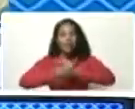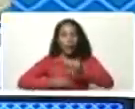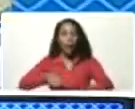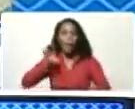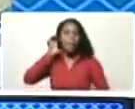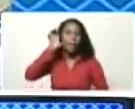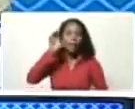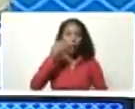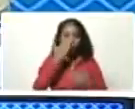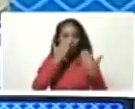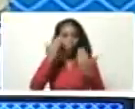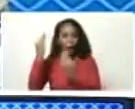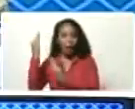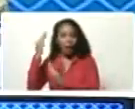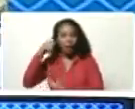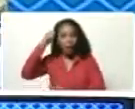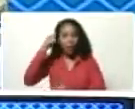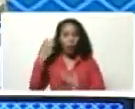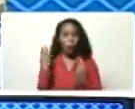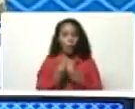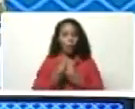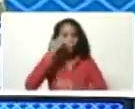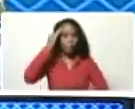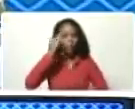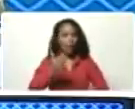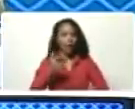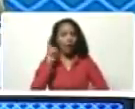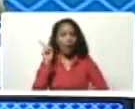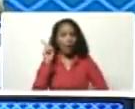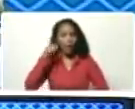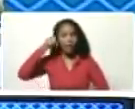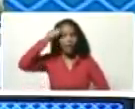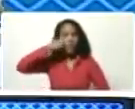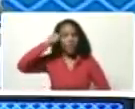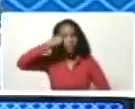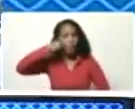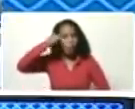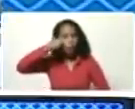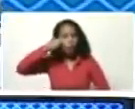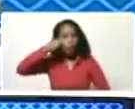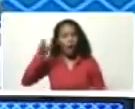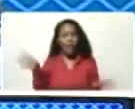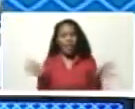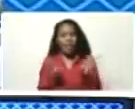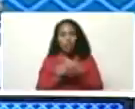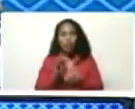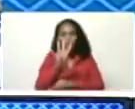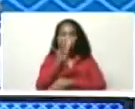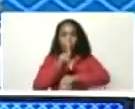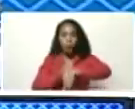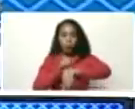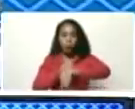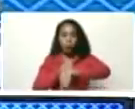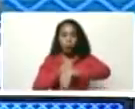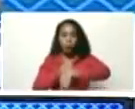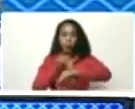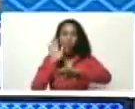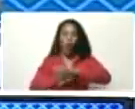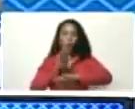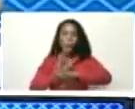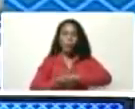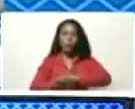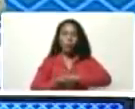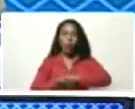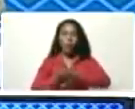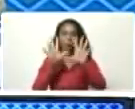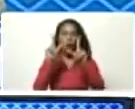patria. Vamos a ver, compañeros militares, este video resumen de 4 minutos de los sucesos